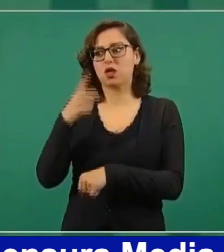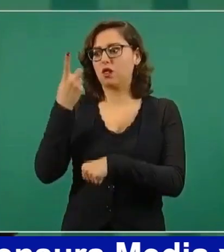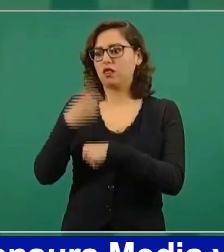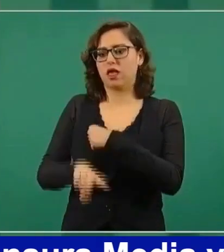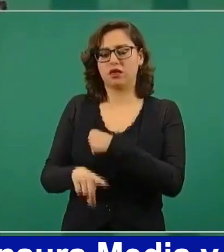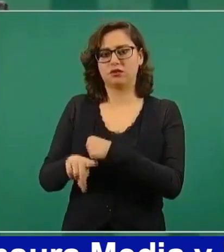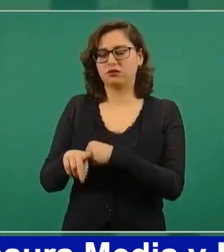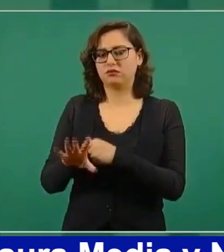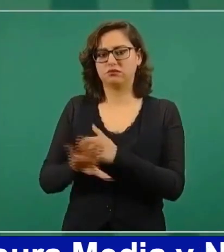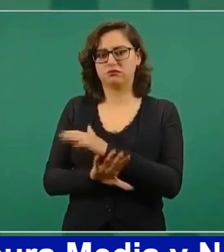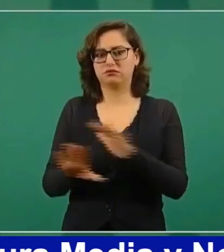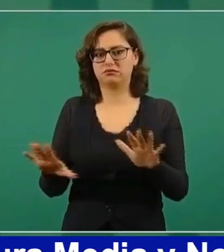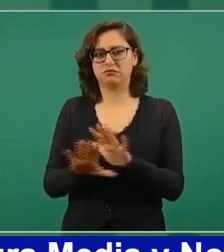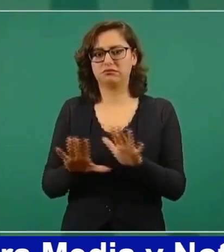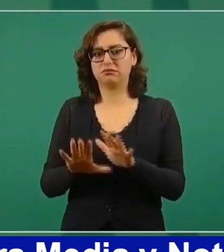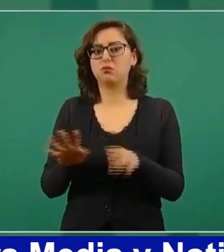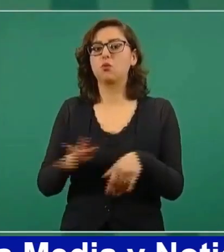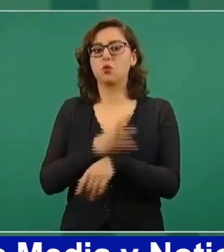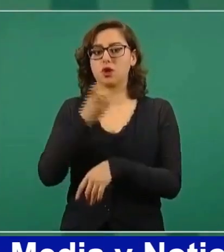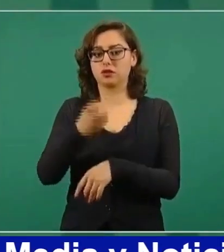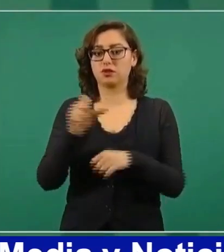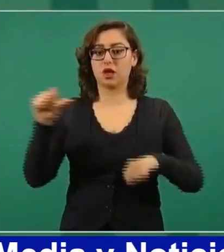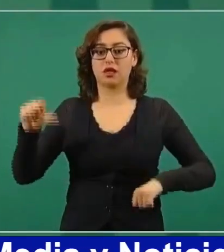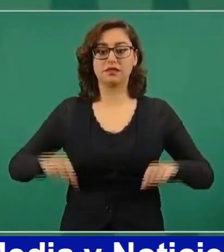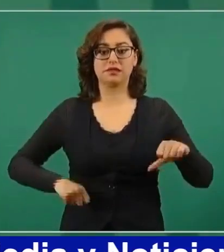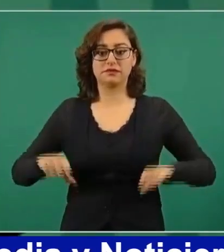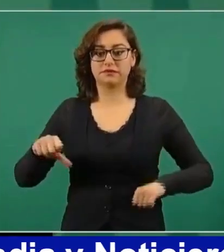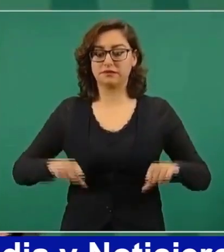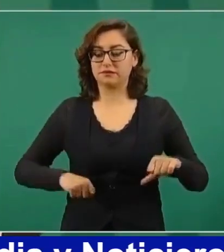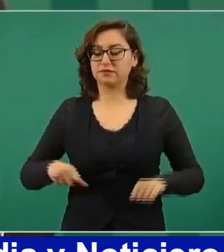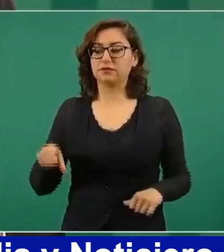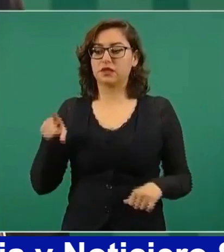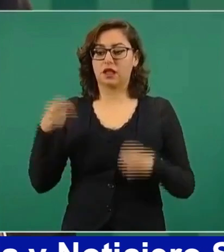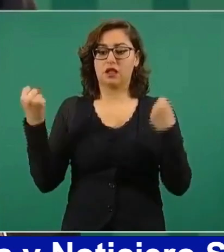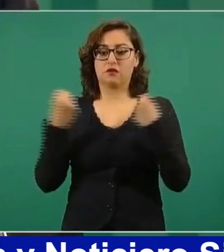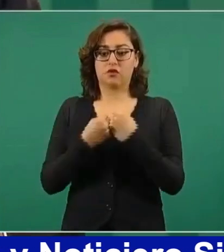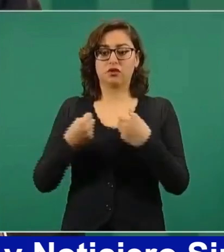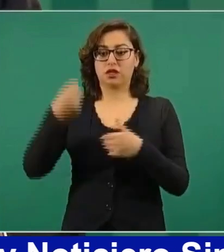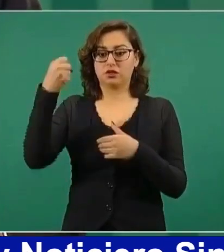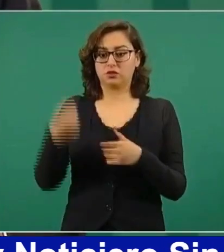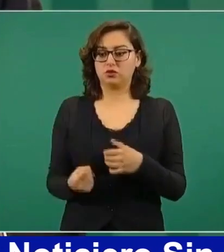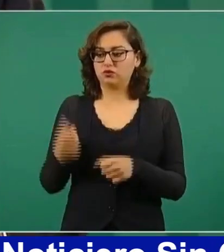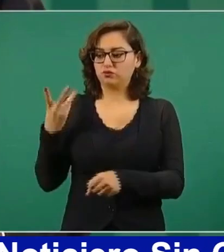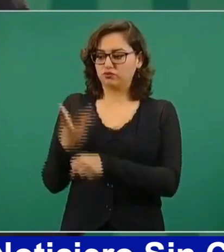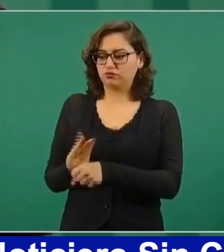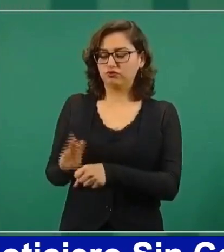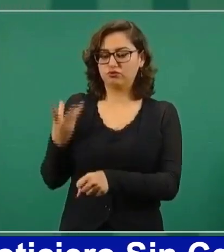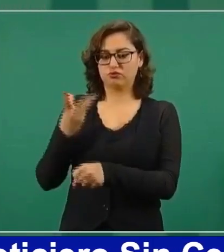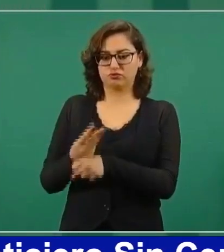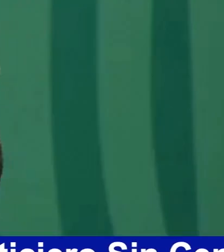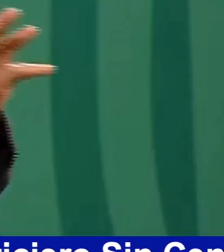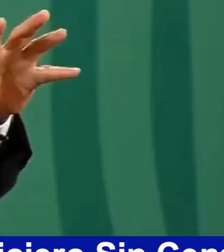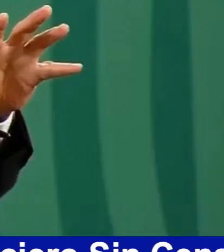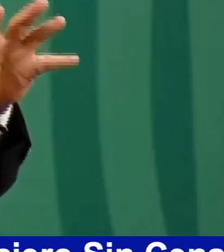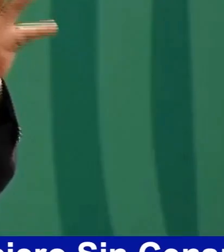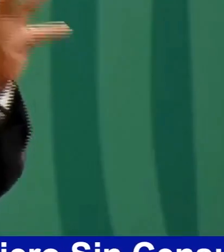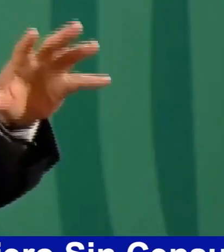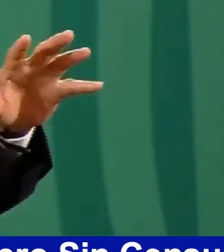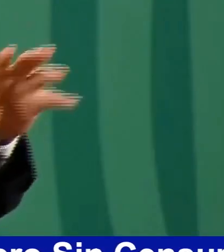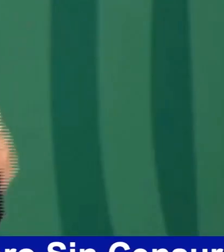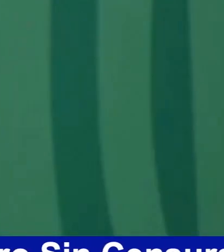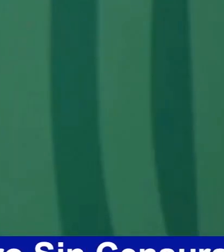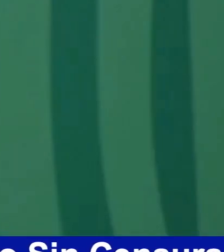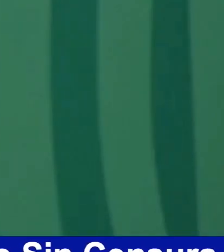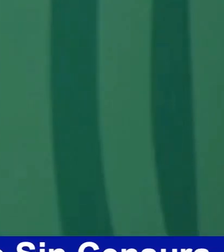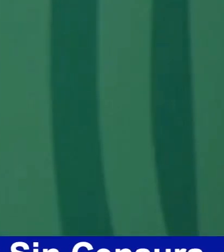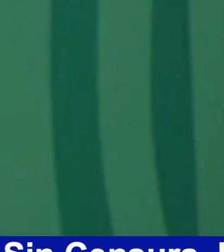la decisión de reforzar las acciones en la frontera sur. Es mejor